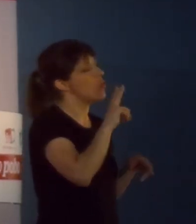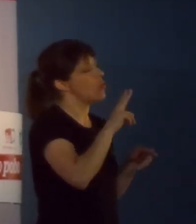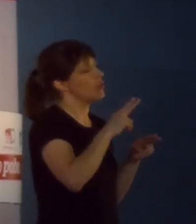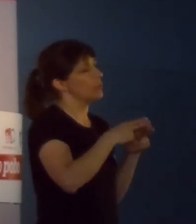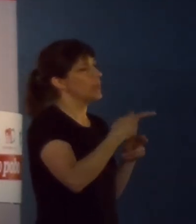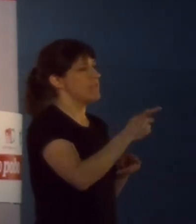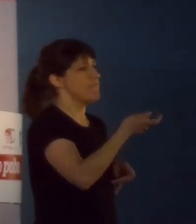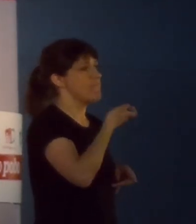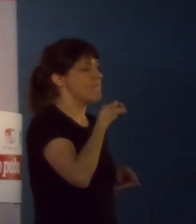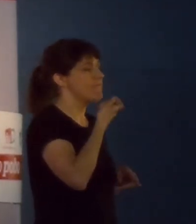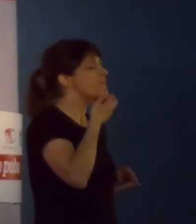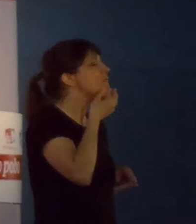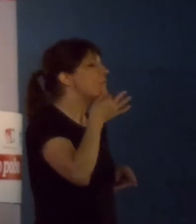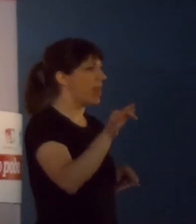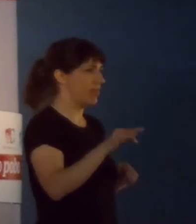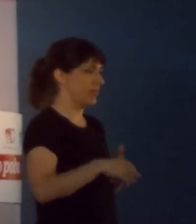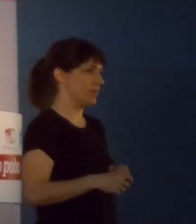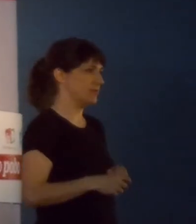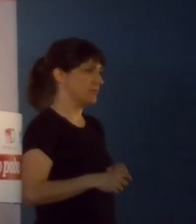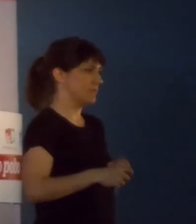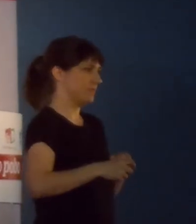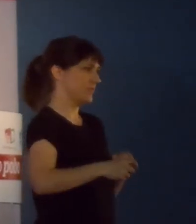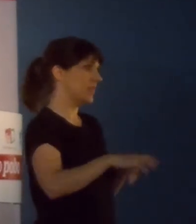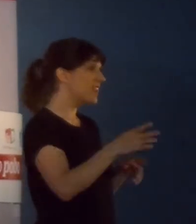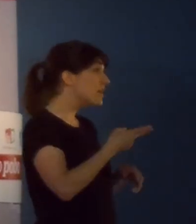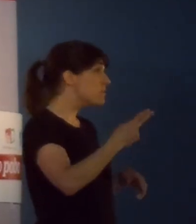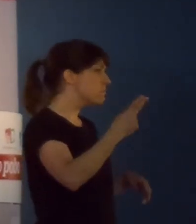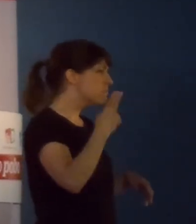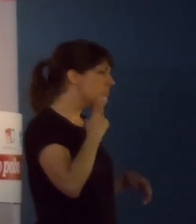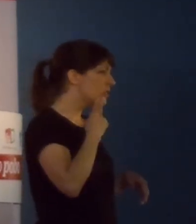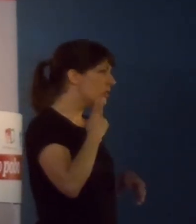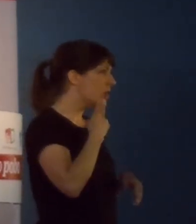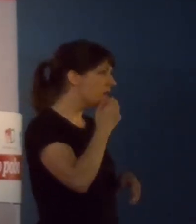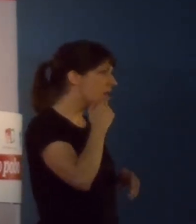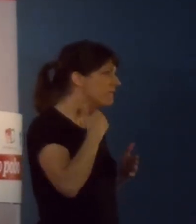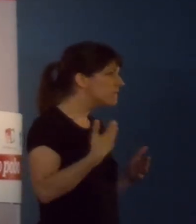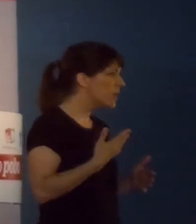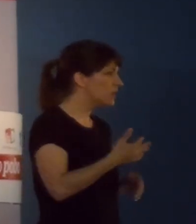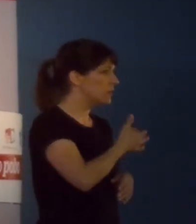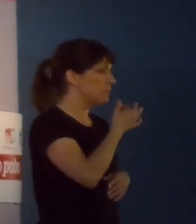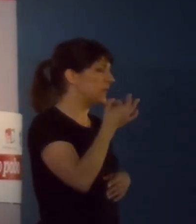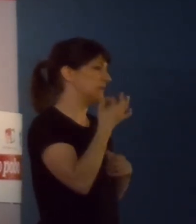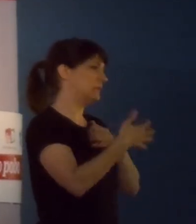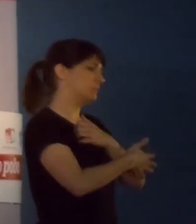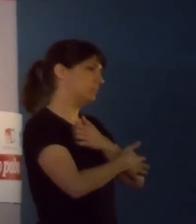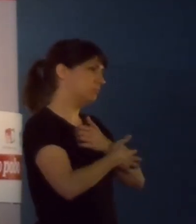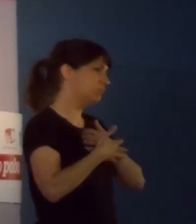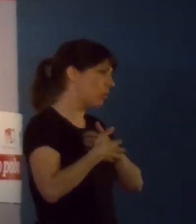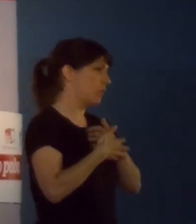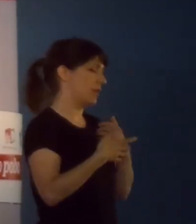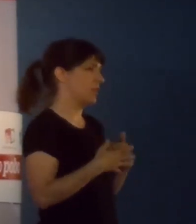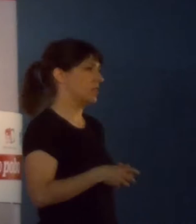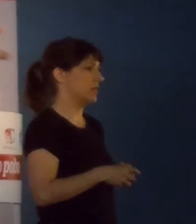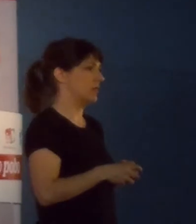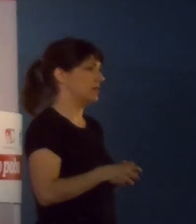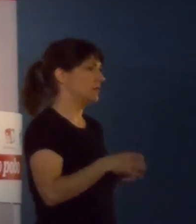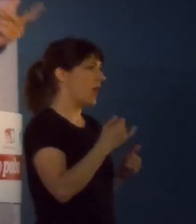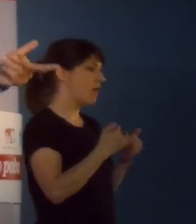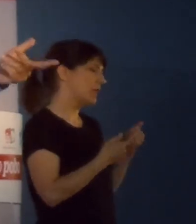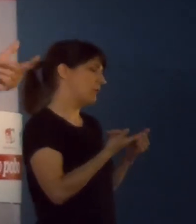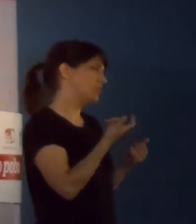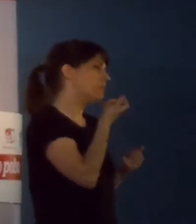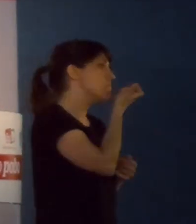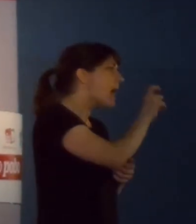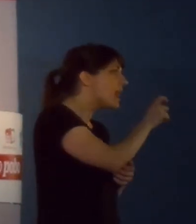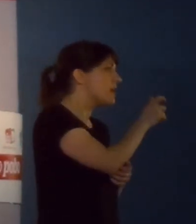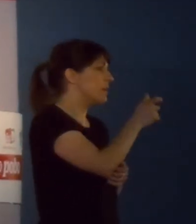misère du Troisième Reich, gran medo e miseria, porque gran peur, gran medo, son aparecido a grandeur, a